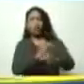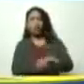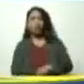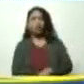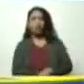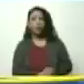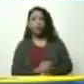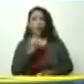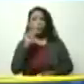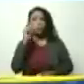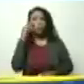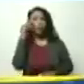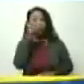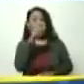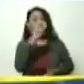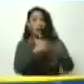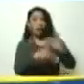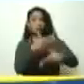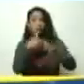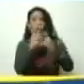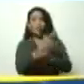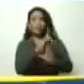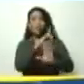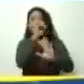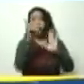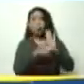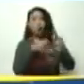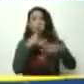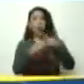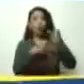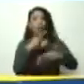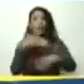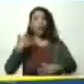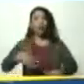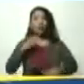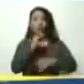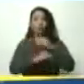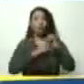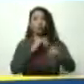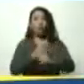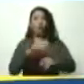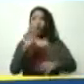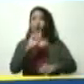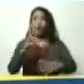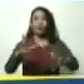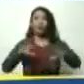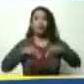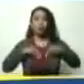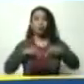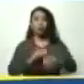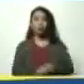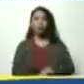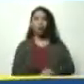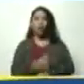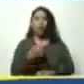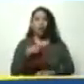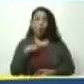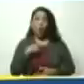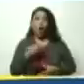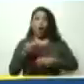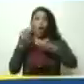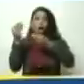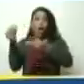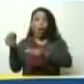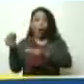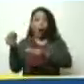desde el punto de vista de las relaciones diplomáticas políticas y del derecho internacional inaceptable así que yo le dejo la vocería de